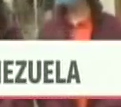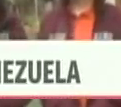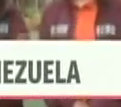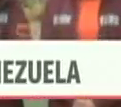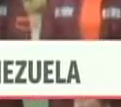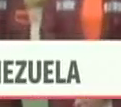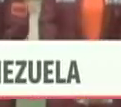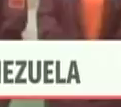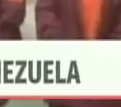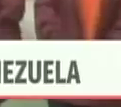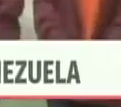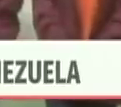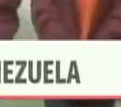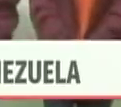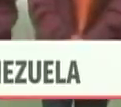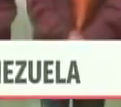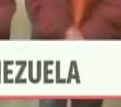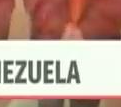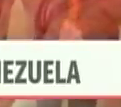pandemia.